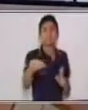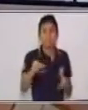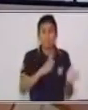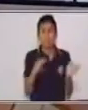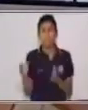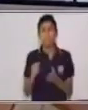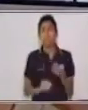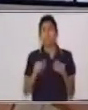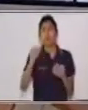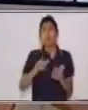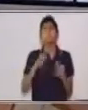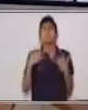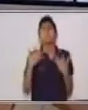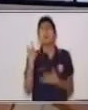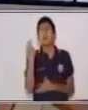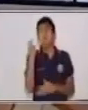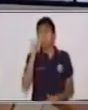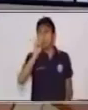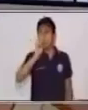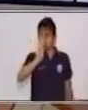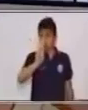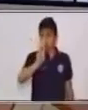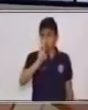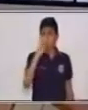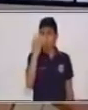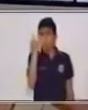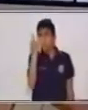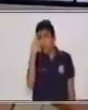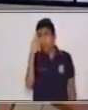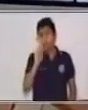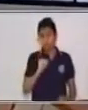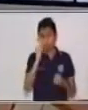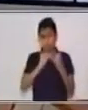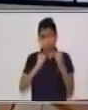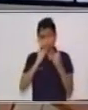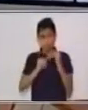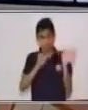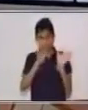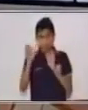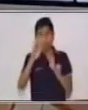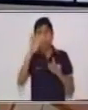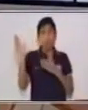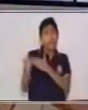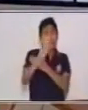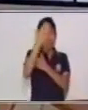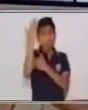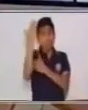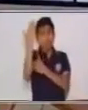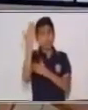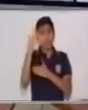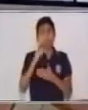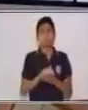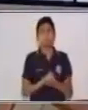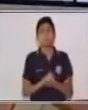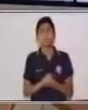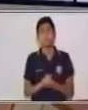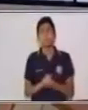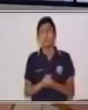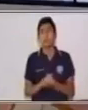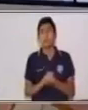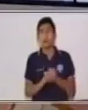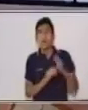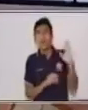Ahora nos quedan dos partes aún por terminar de analizar, en las mañanas y de las zonas aledañas. ¿Cuál sería